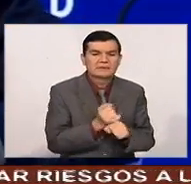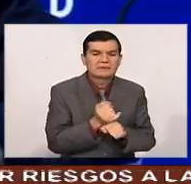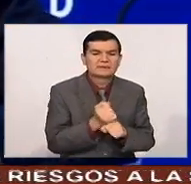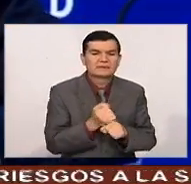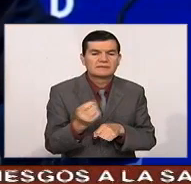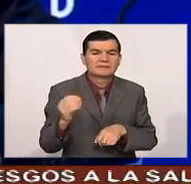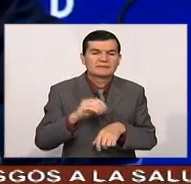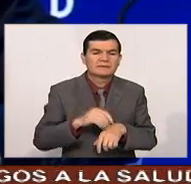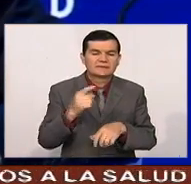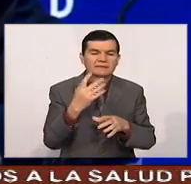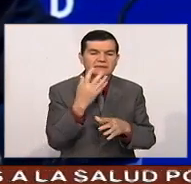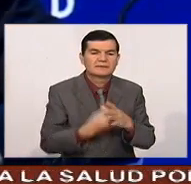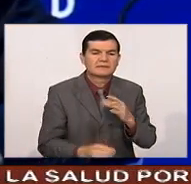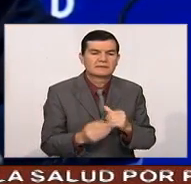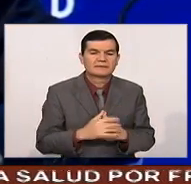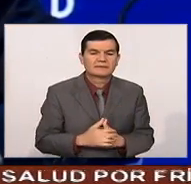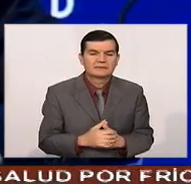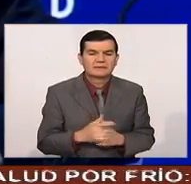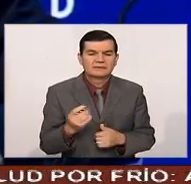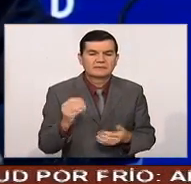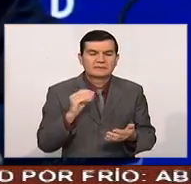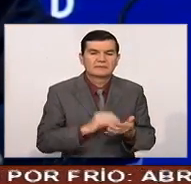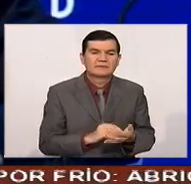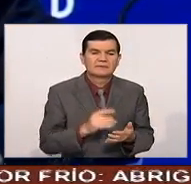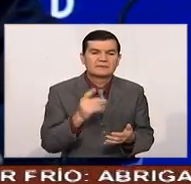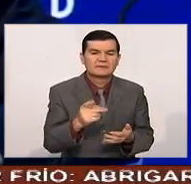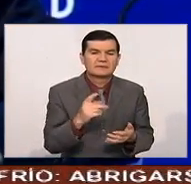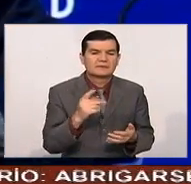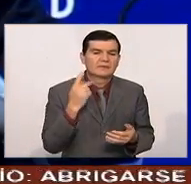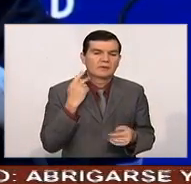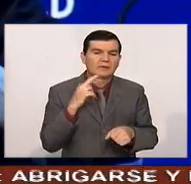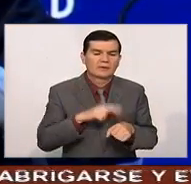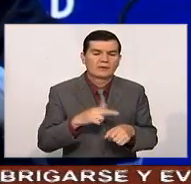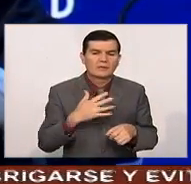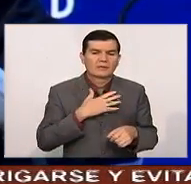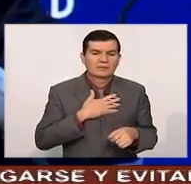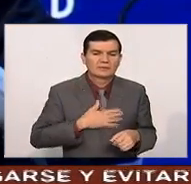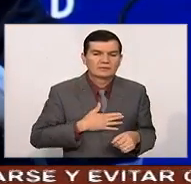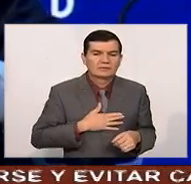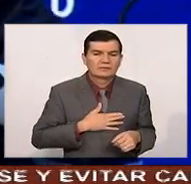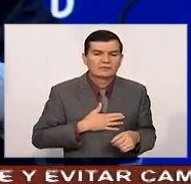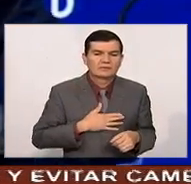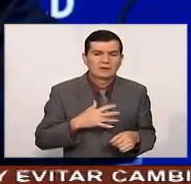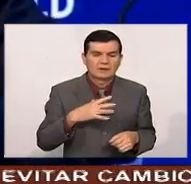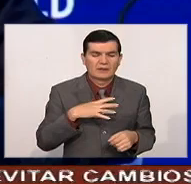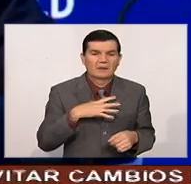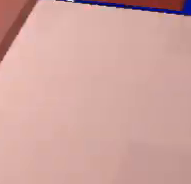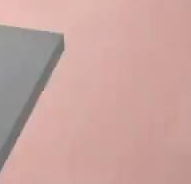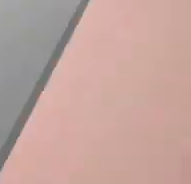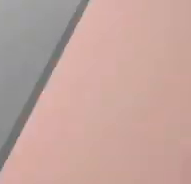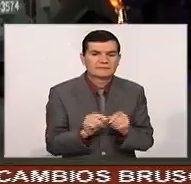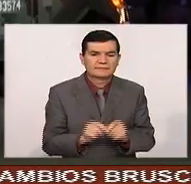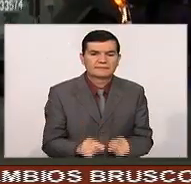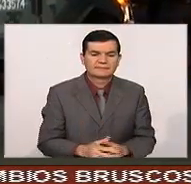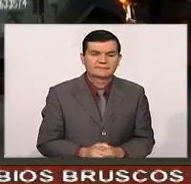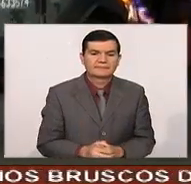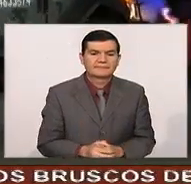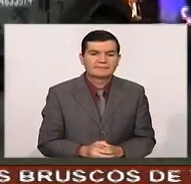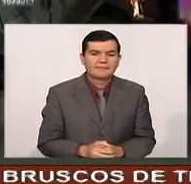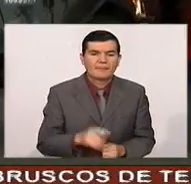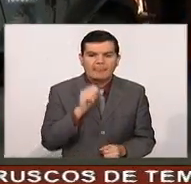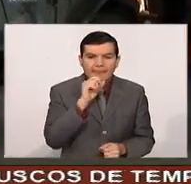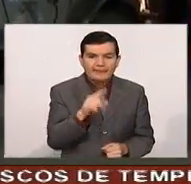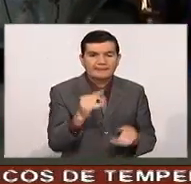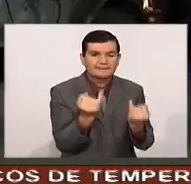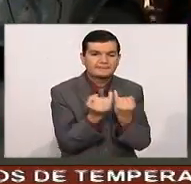sobre esa fuga las instancias de Procuración de Justicia tenga que concluir. También